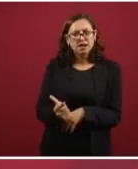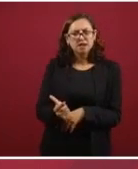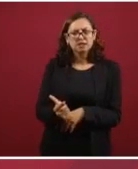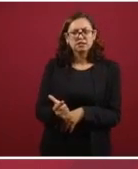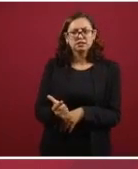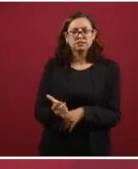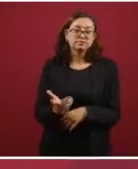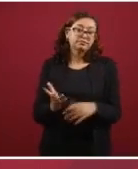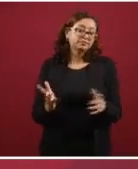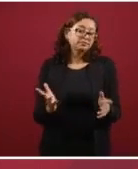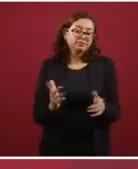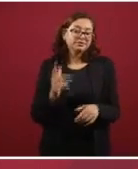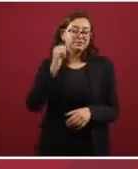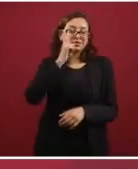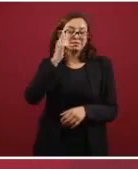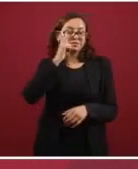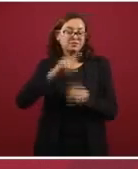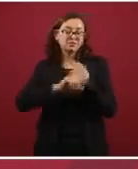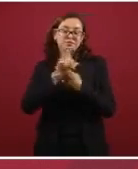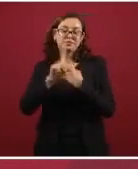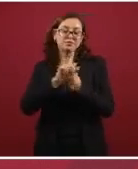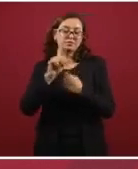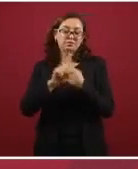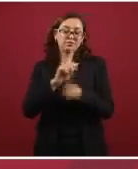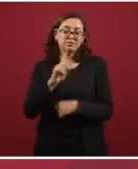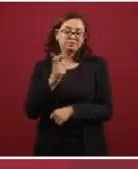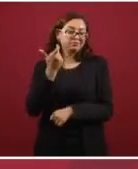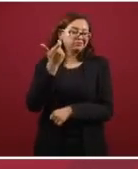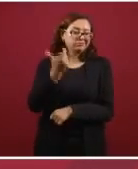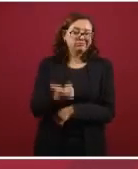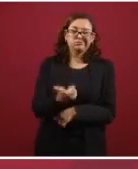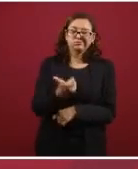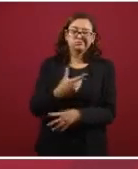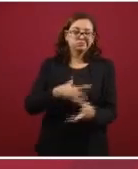es el dinero la pista principal.